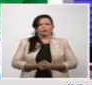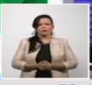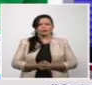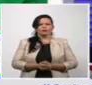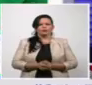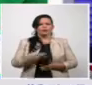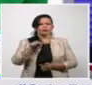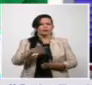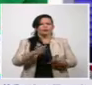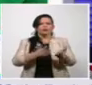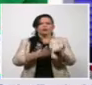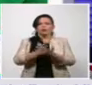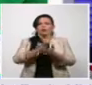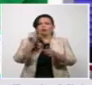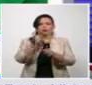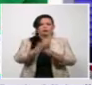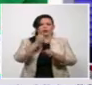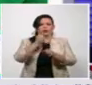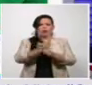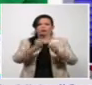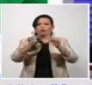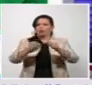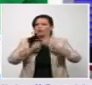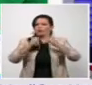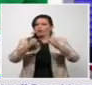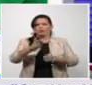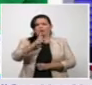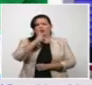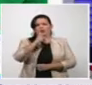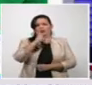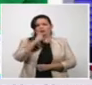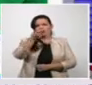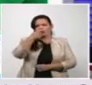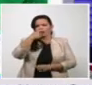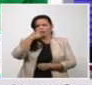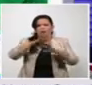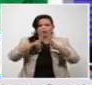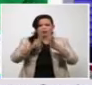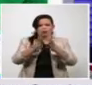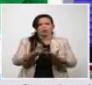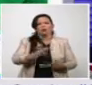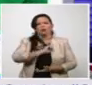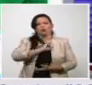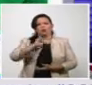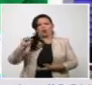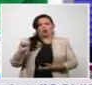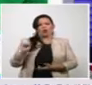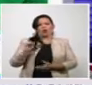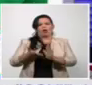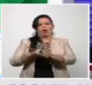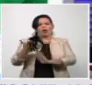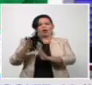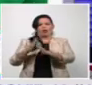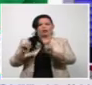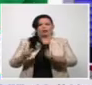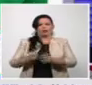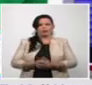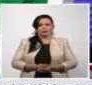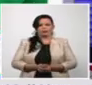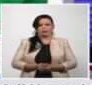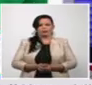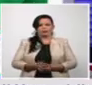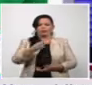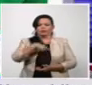que realmente ese indicador vaya bajando. Con estas 608 altas del día de